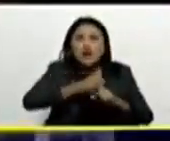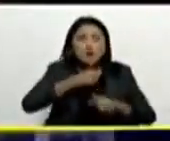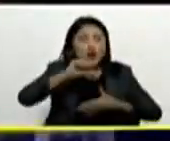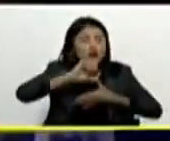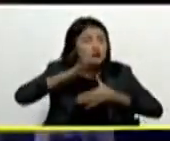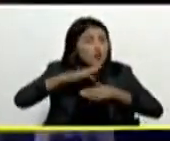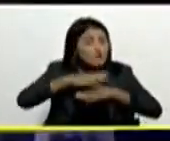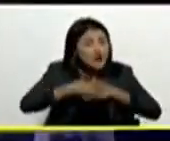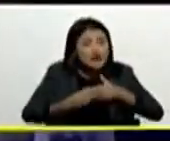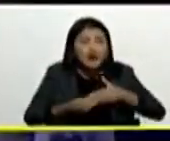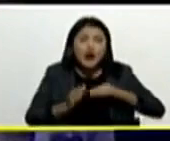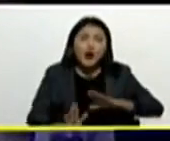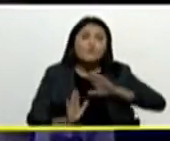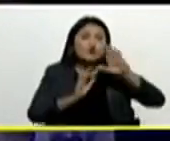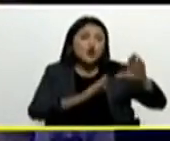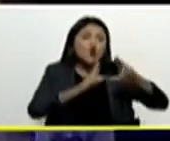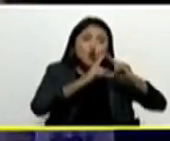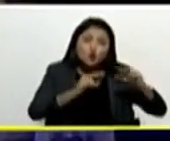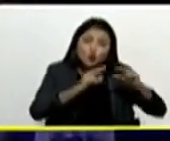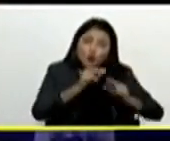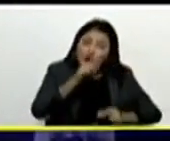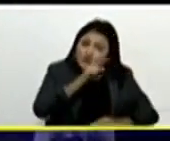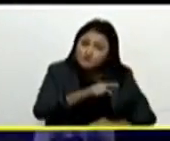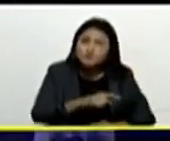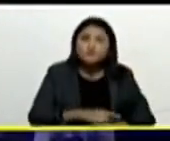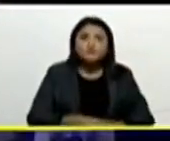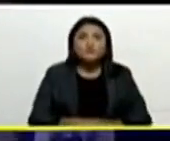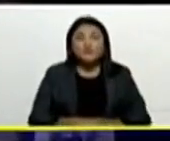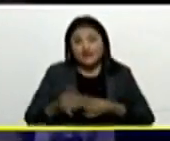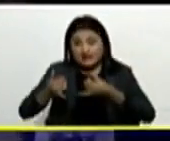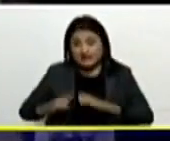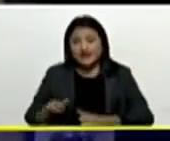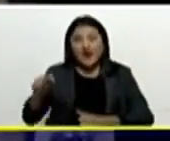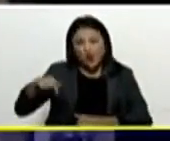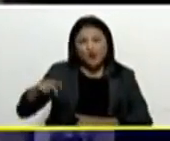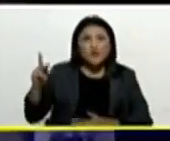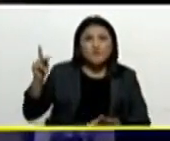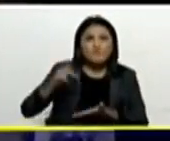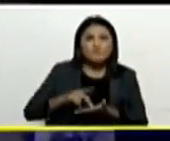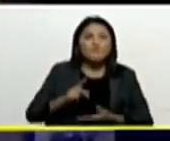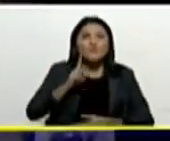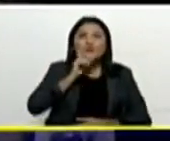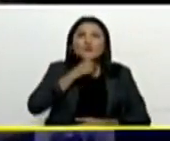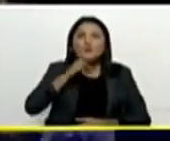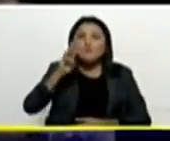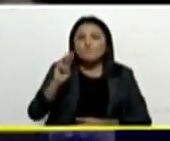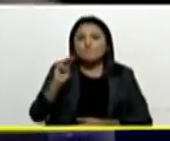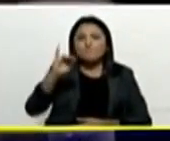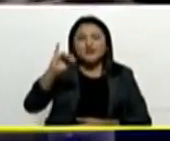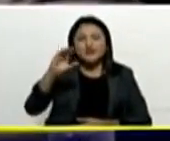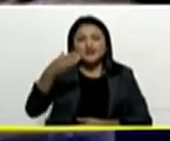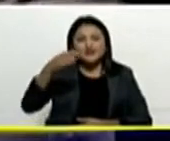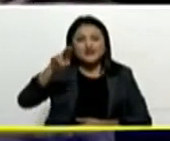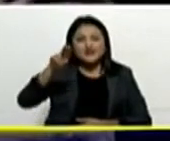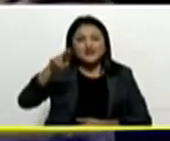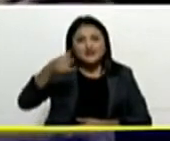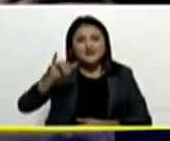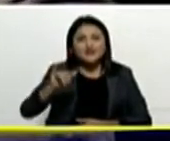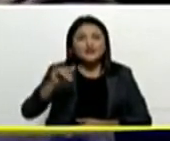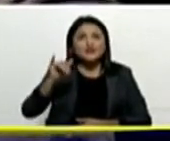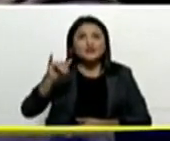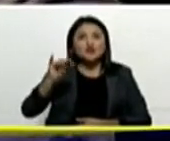Latinoamérica, aquí presente su hija, la Pichu. Un aplauso para la